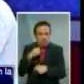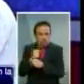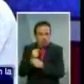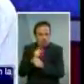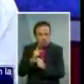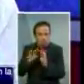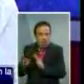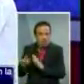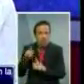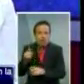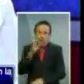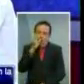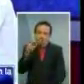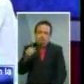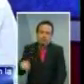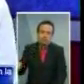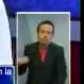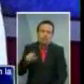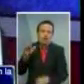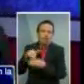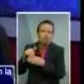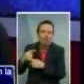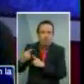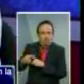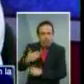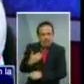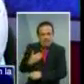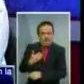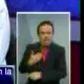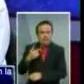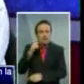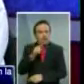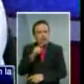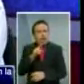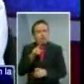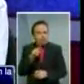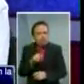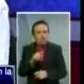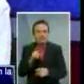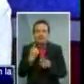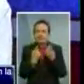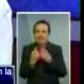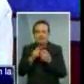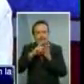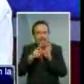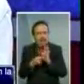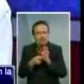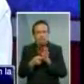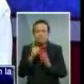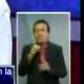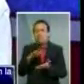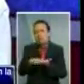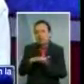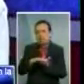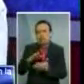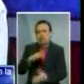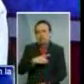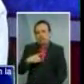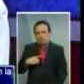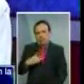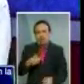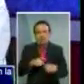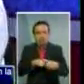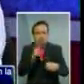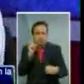por ellos, sería una burla a los electores. Creo que por eso nosotros tenemos que transformar algunas cosas. Cuando un parlamentario sale de su